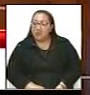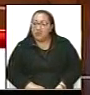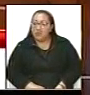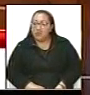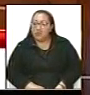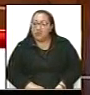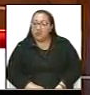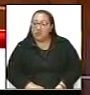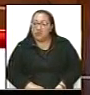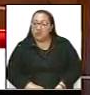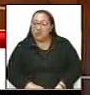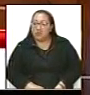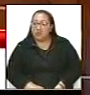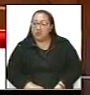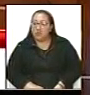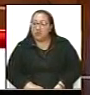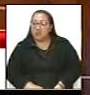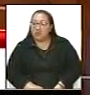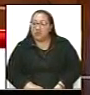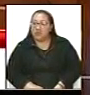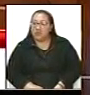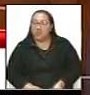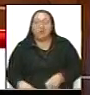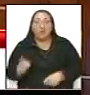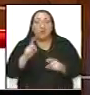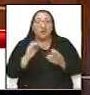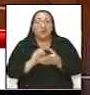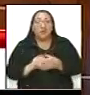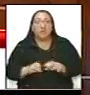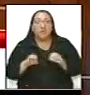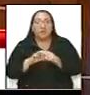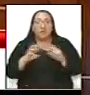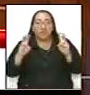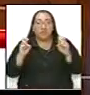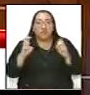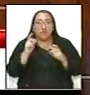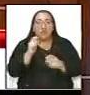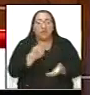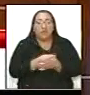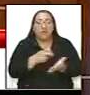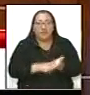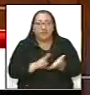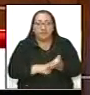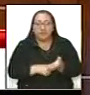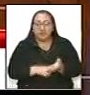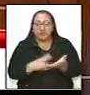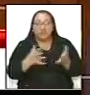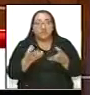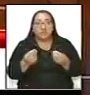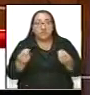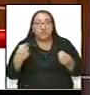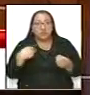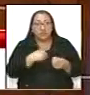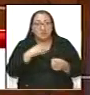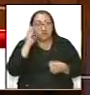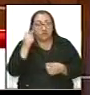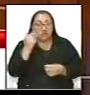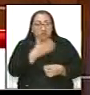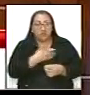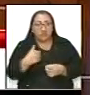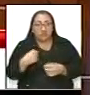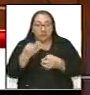ha generado dificultad y complejidad ha sido respecto al tema de la tributación, donde muchos creemos, presidente, y